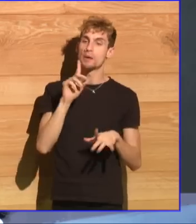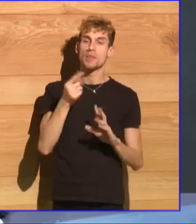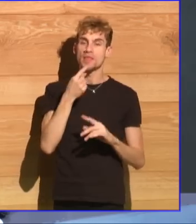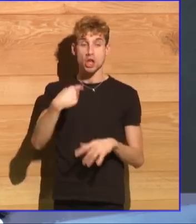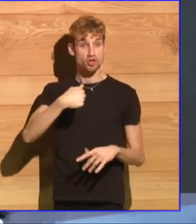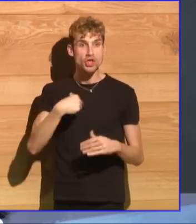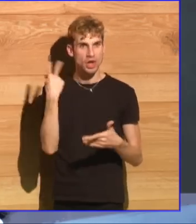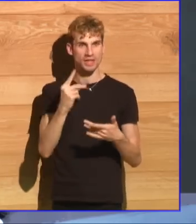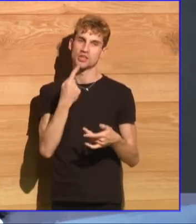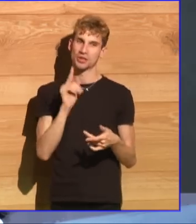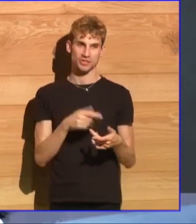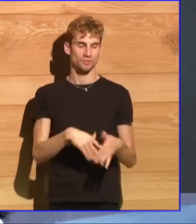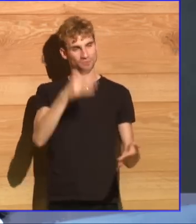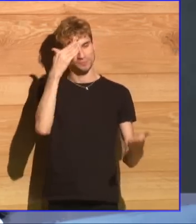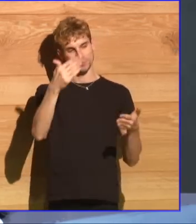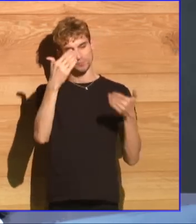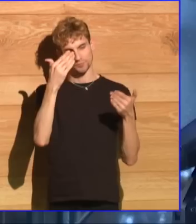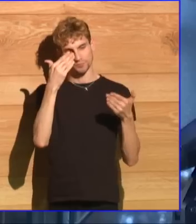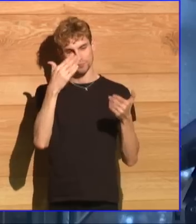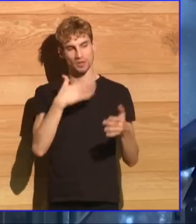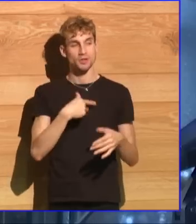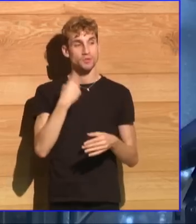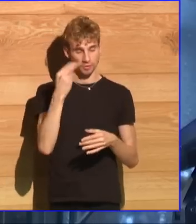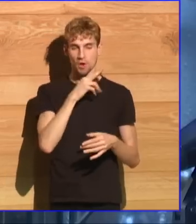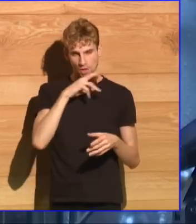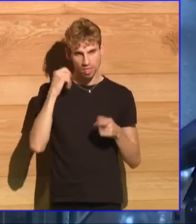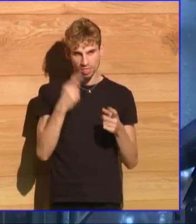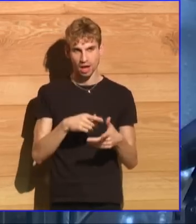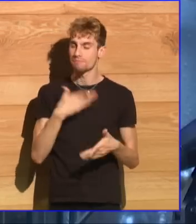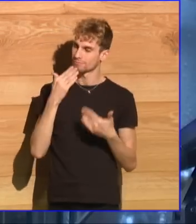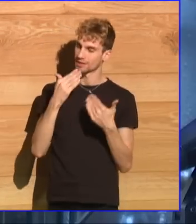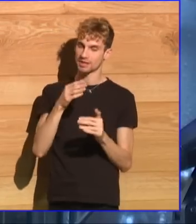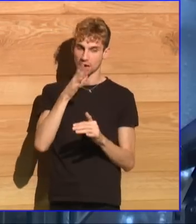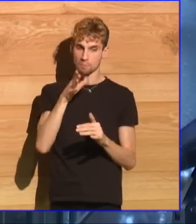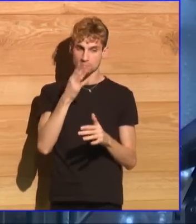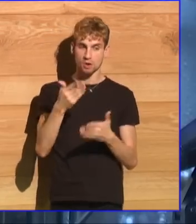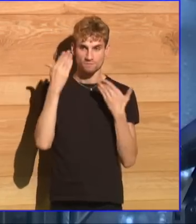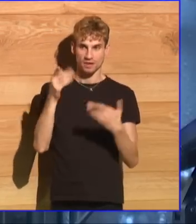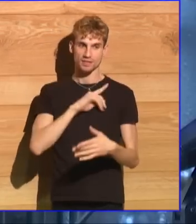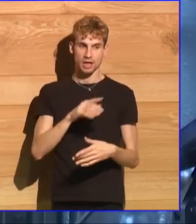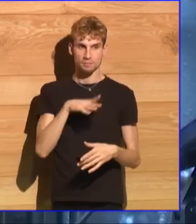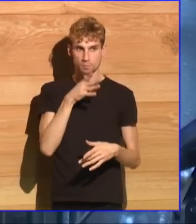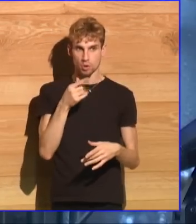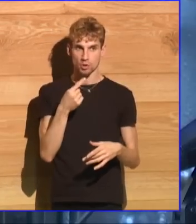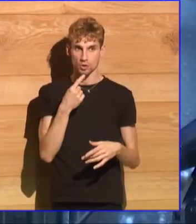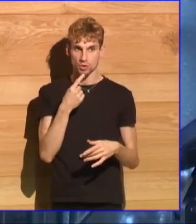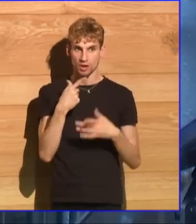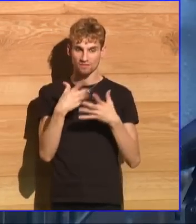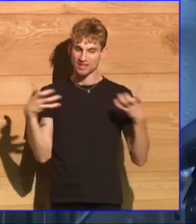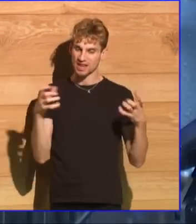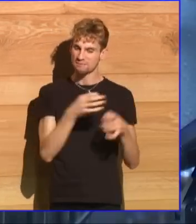bien. Enhorabuena, Juan. No Bueno, creas pues- que no lo valoro y que no lo aprecio. Pues muchas gracias por felicitarme por no utilizar una